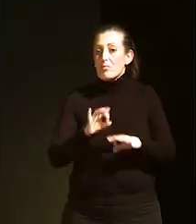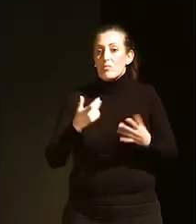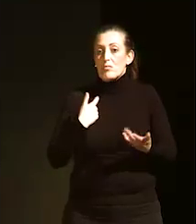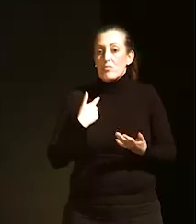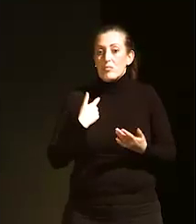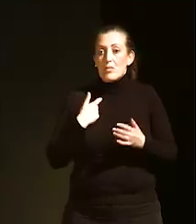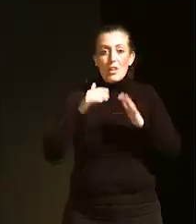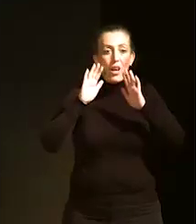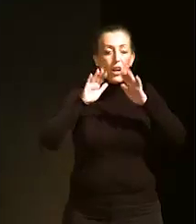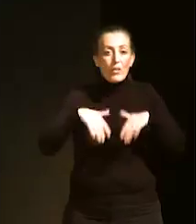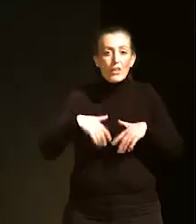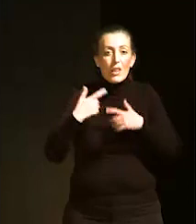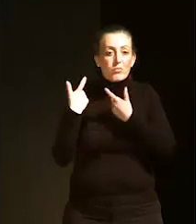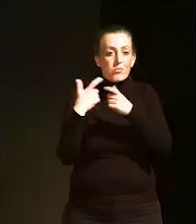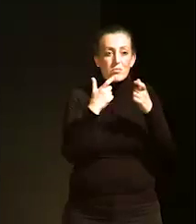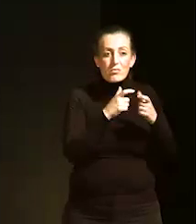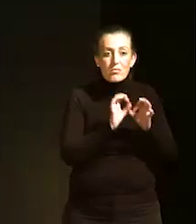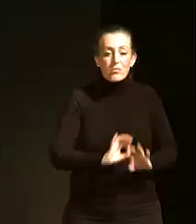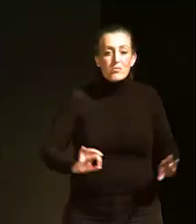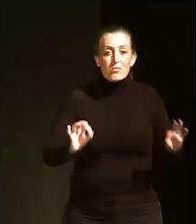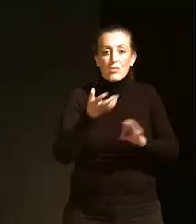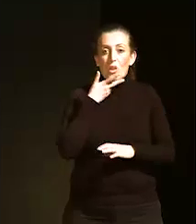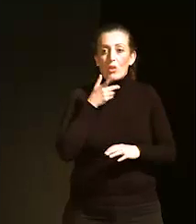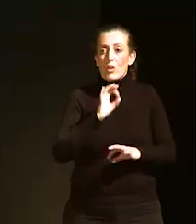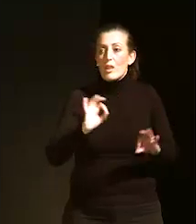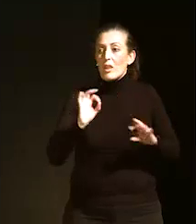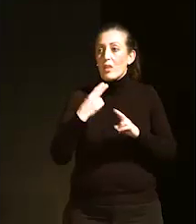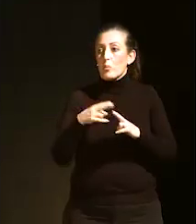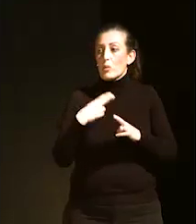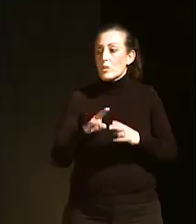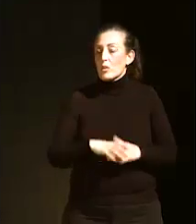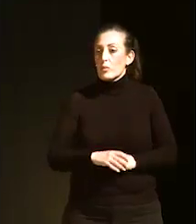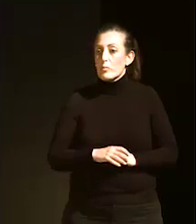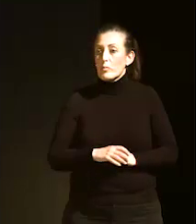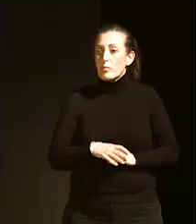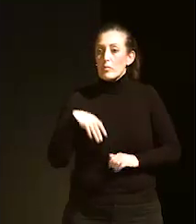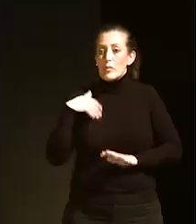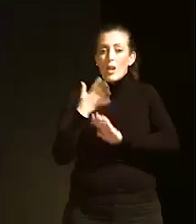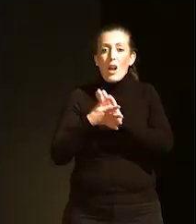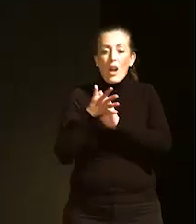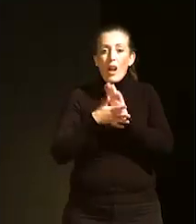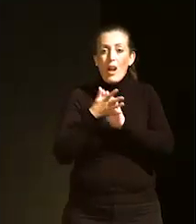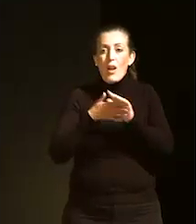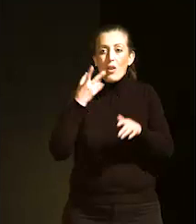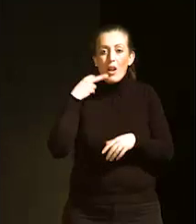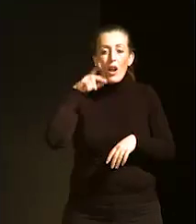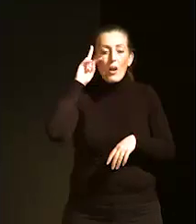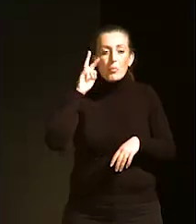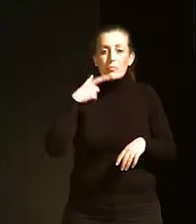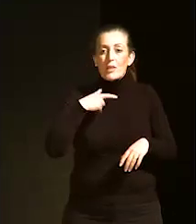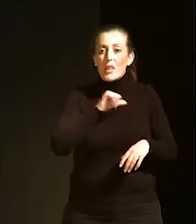ajenas a la mayor parte del sector ahí hay una responsabilidad también no hablaré de las pocas experiencias del ámbito